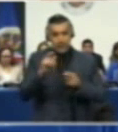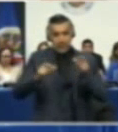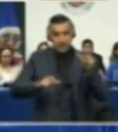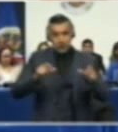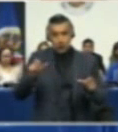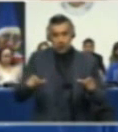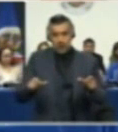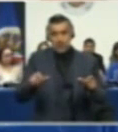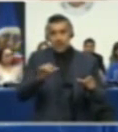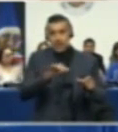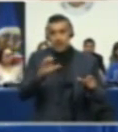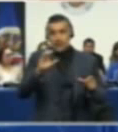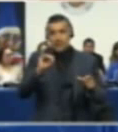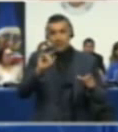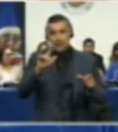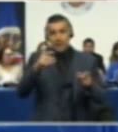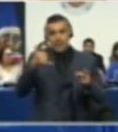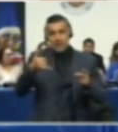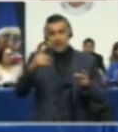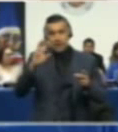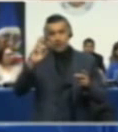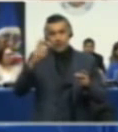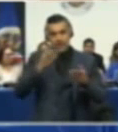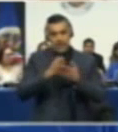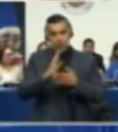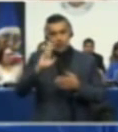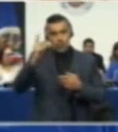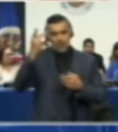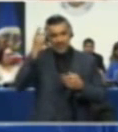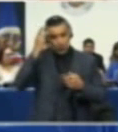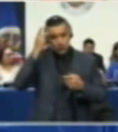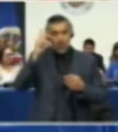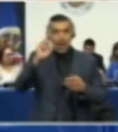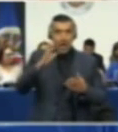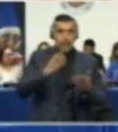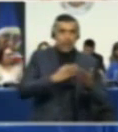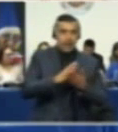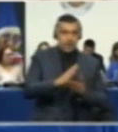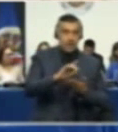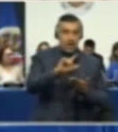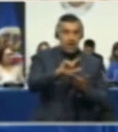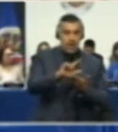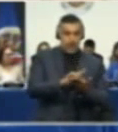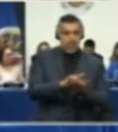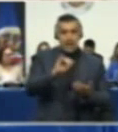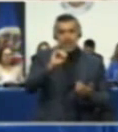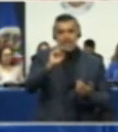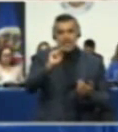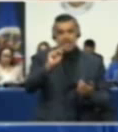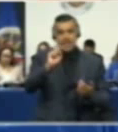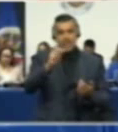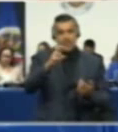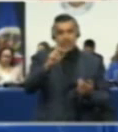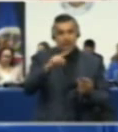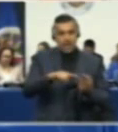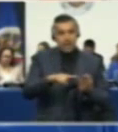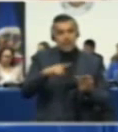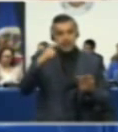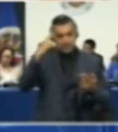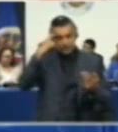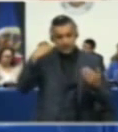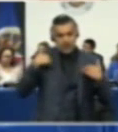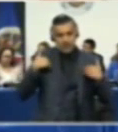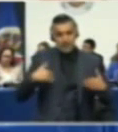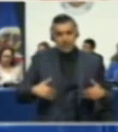políticos, esta ley establece el derecho a la vida, el derecho a la integridad moral, física y mental, el